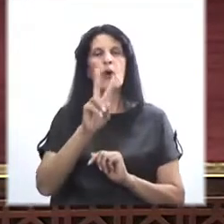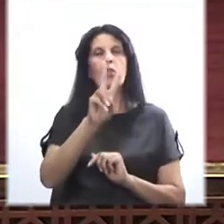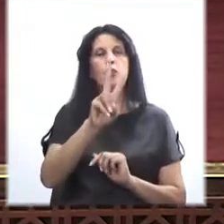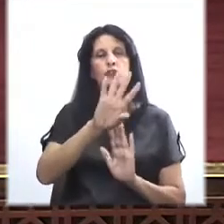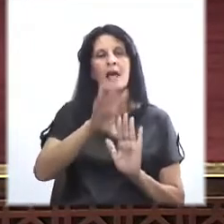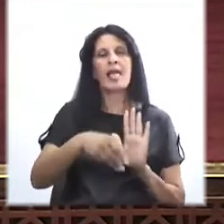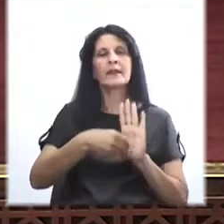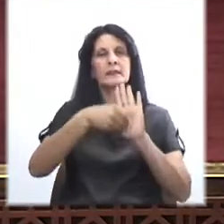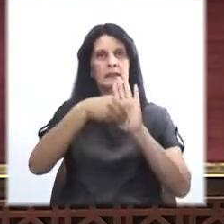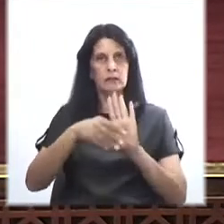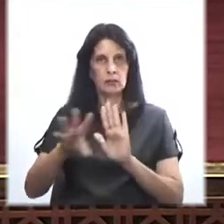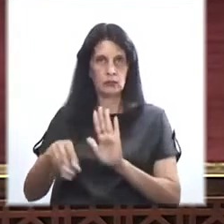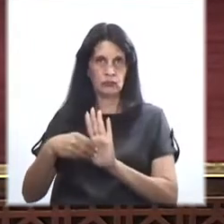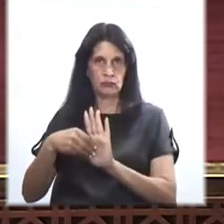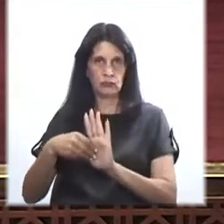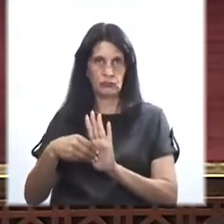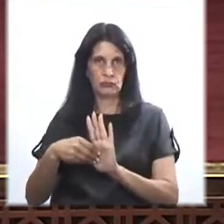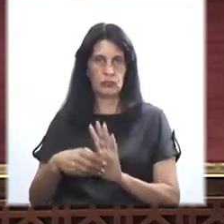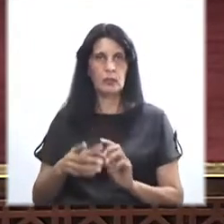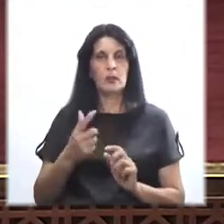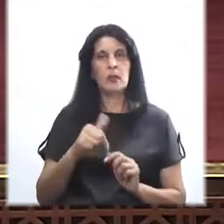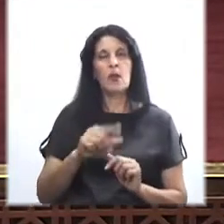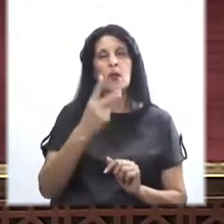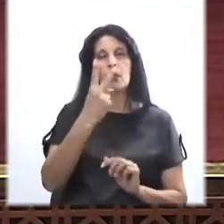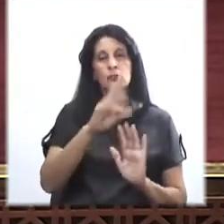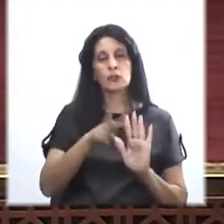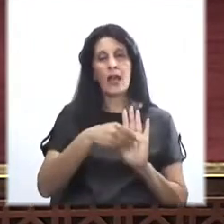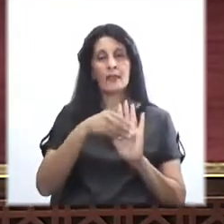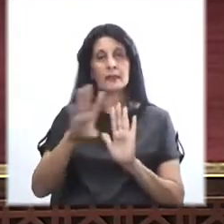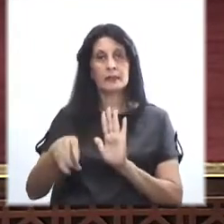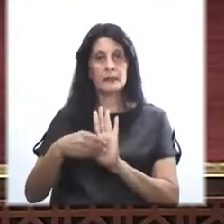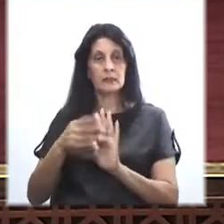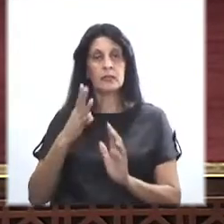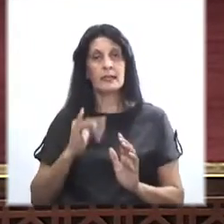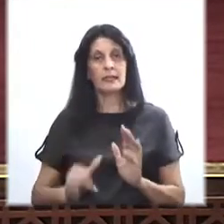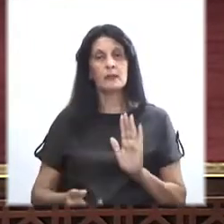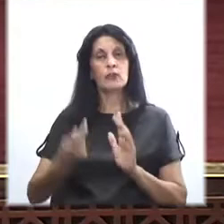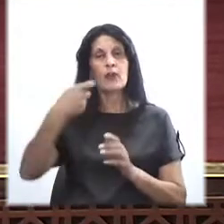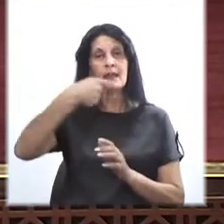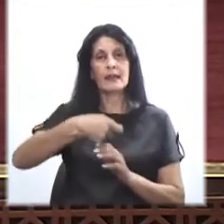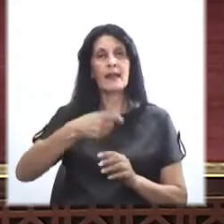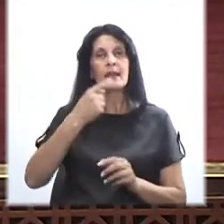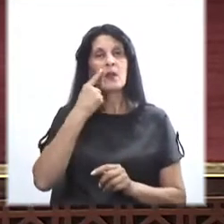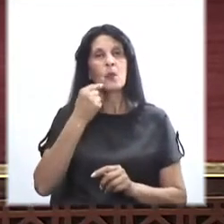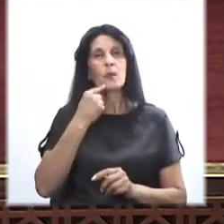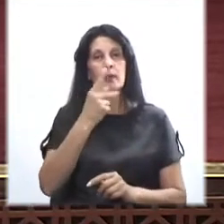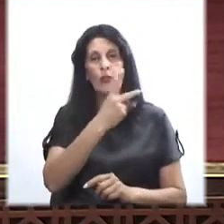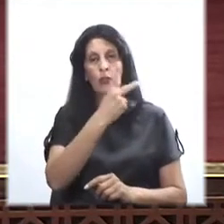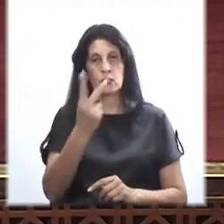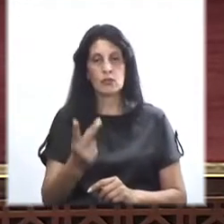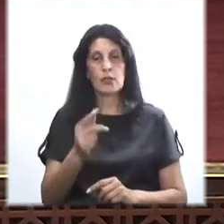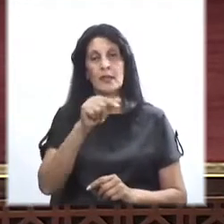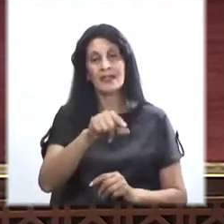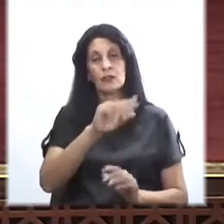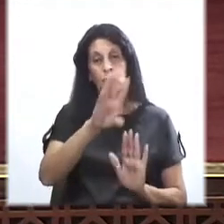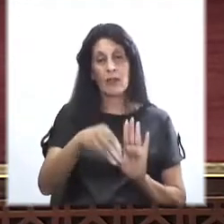aditivos. Son dos aditivos que queremos agregar al artículo 2. Estos